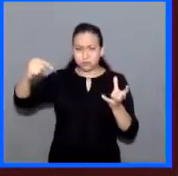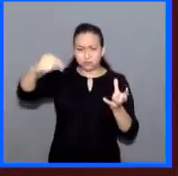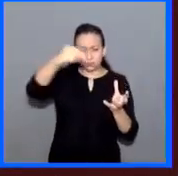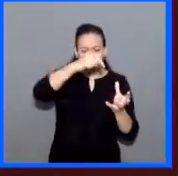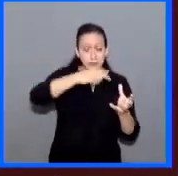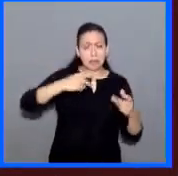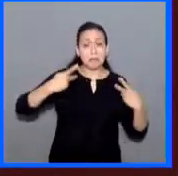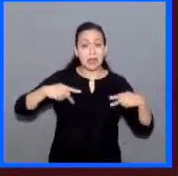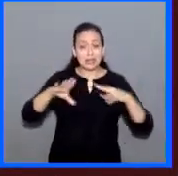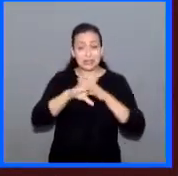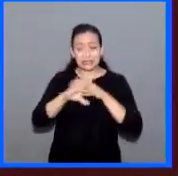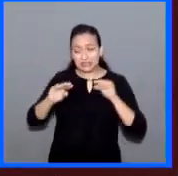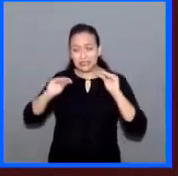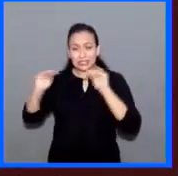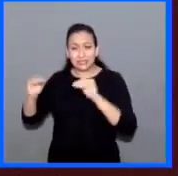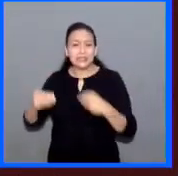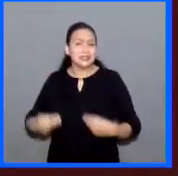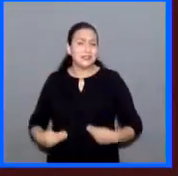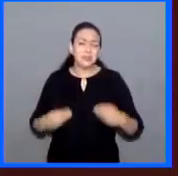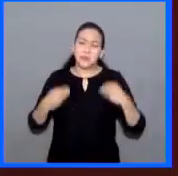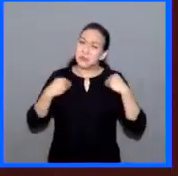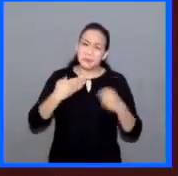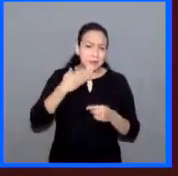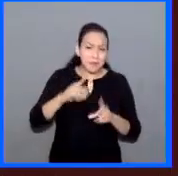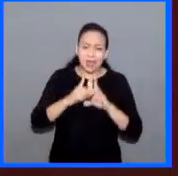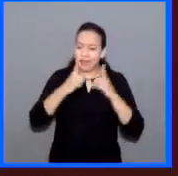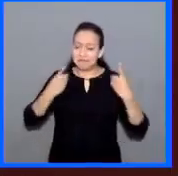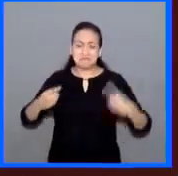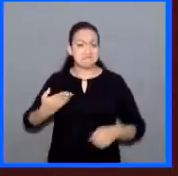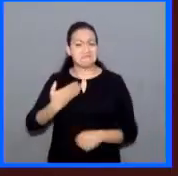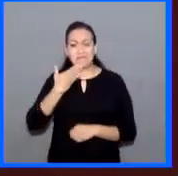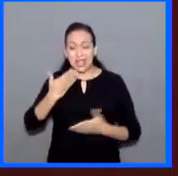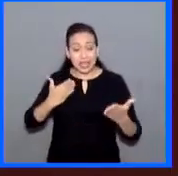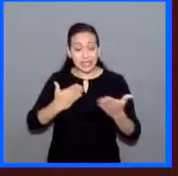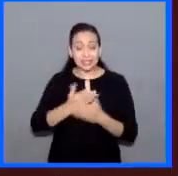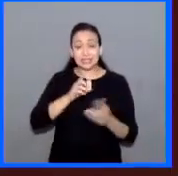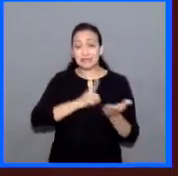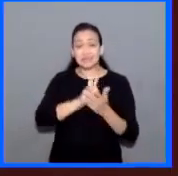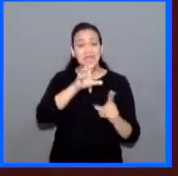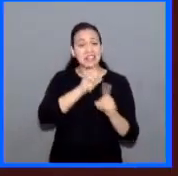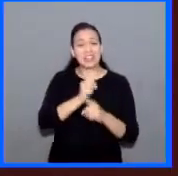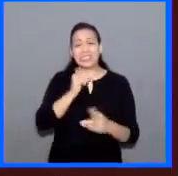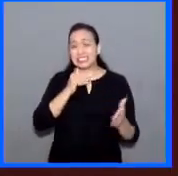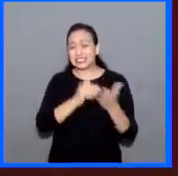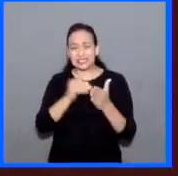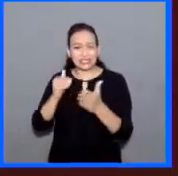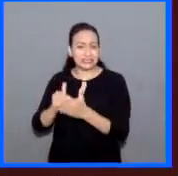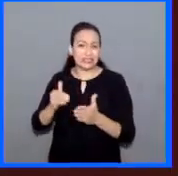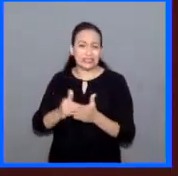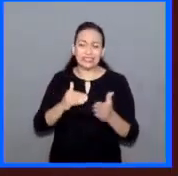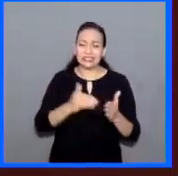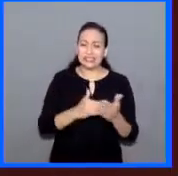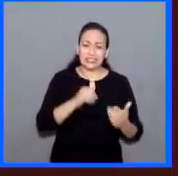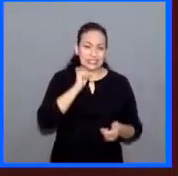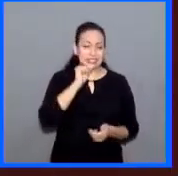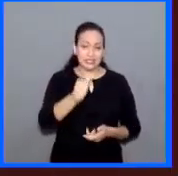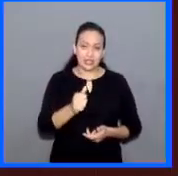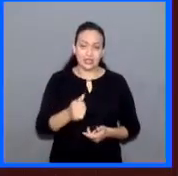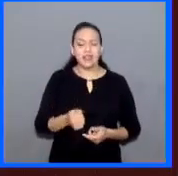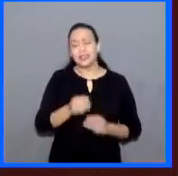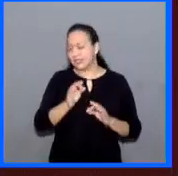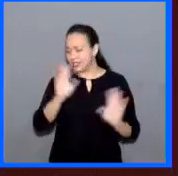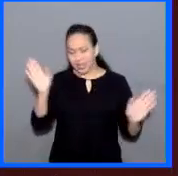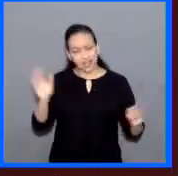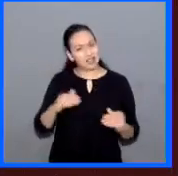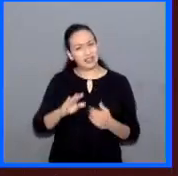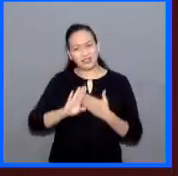debería ser el desarrollo, con lo que debe ser el acceso a derechos, primero entre todos en no tener que desplazarse contra su